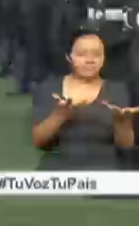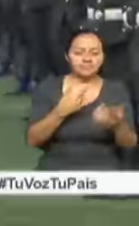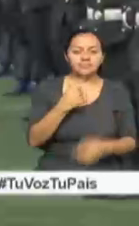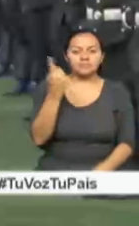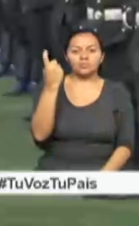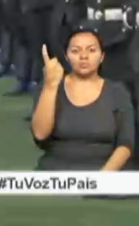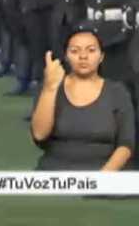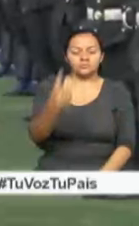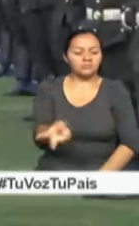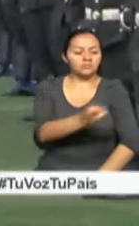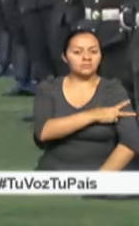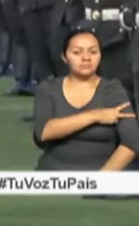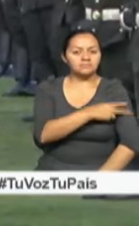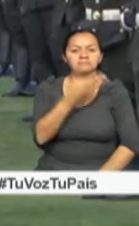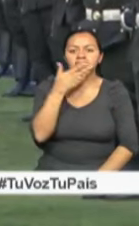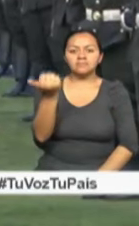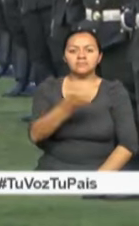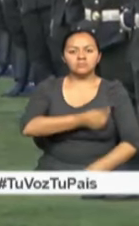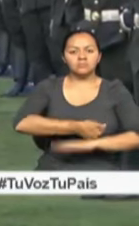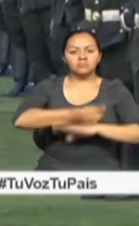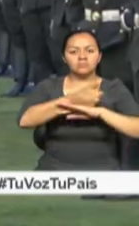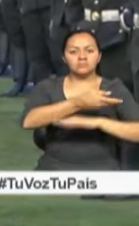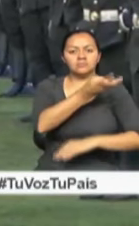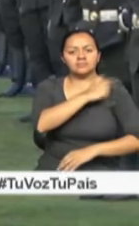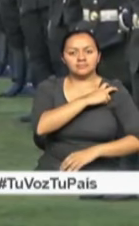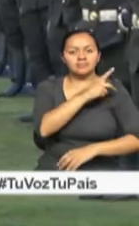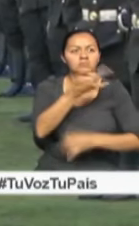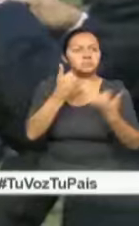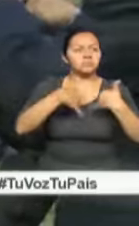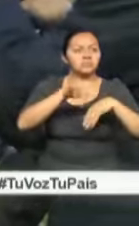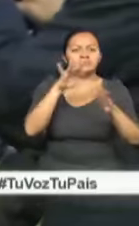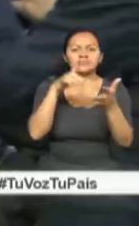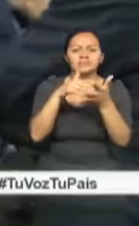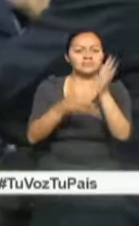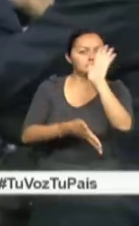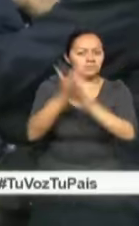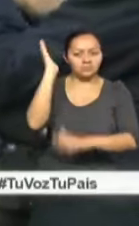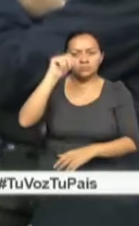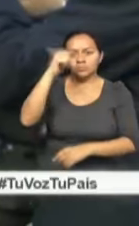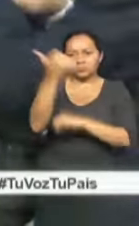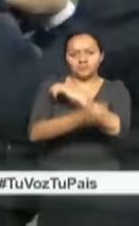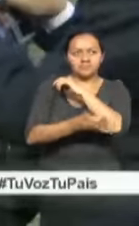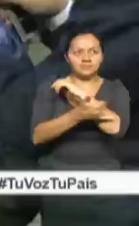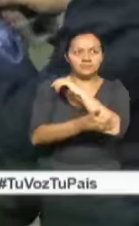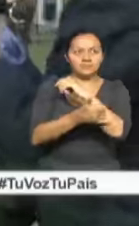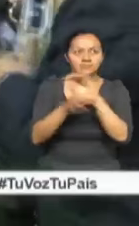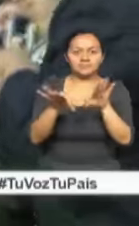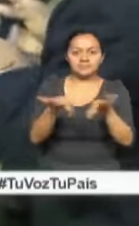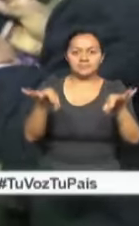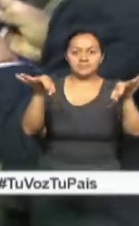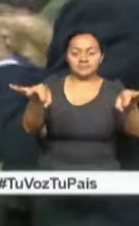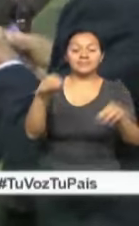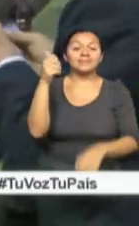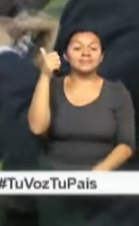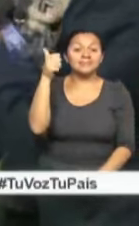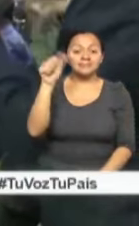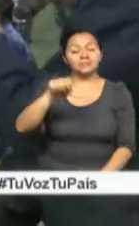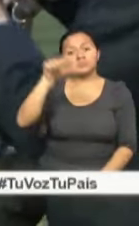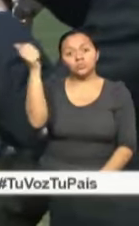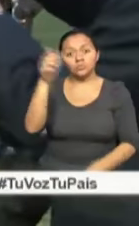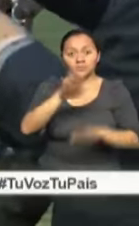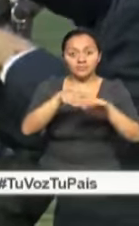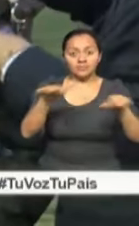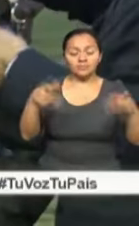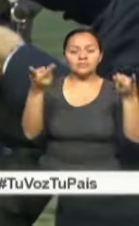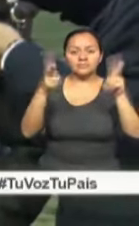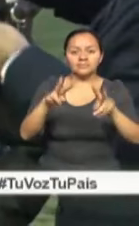las primeras antigüedades, con lo que podrán continuar sus estudios en el extranjero. Asimismo, 10 cadetes se prepararon en la Escuela